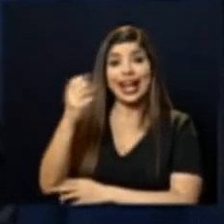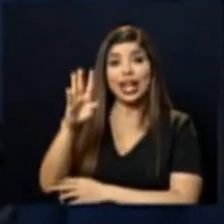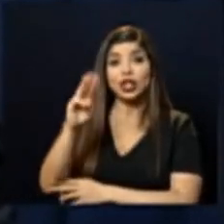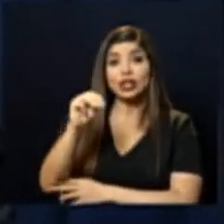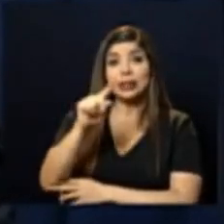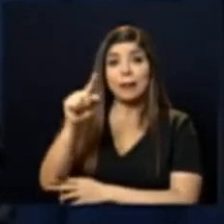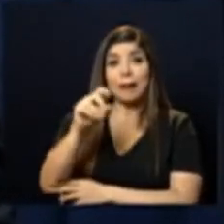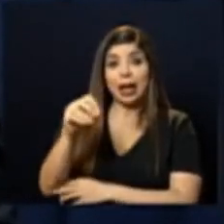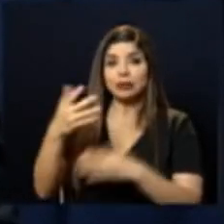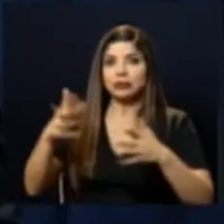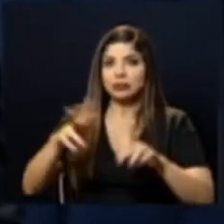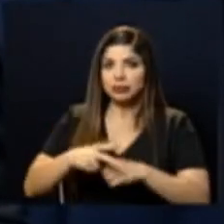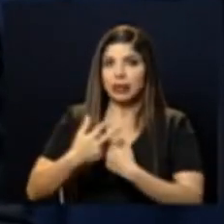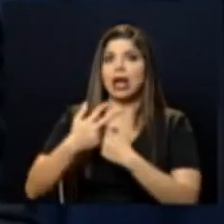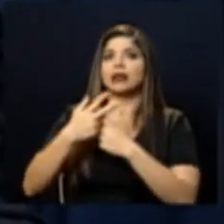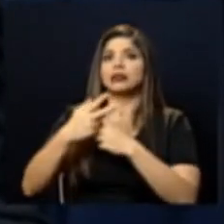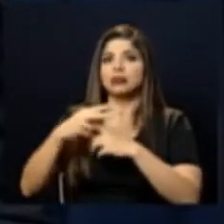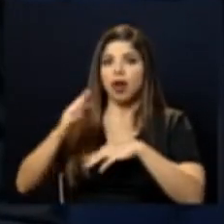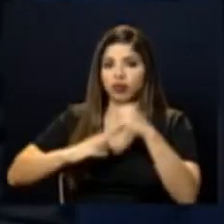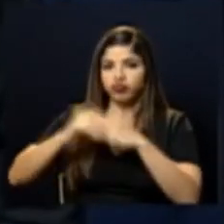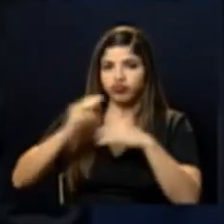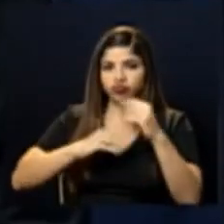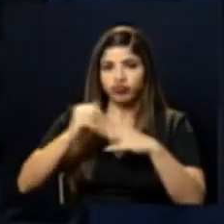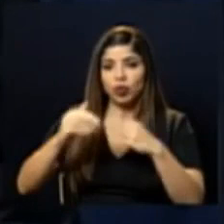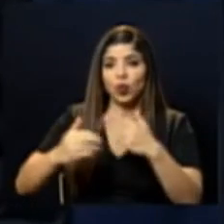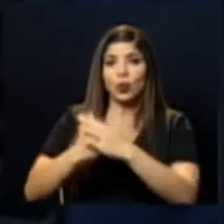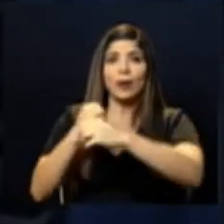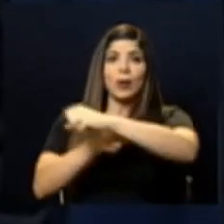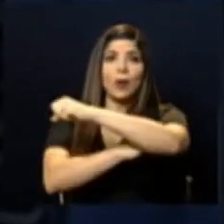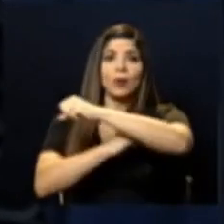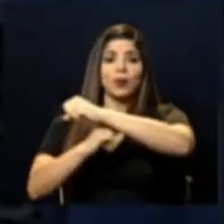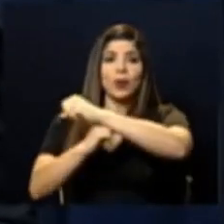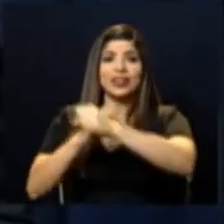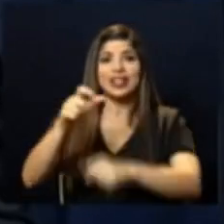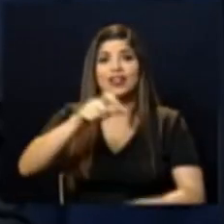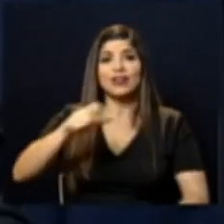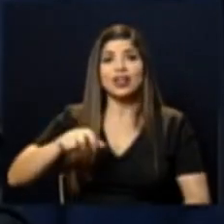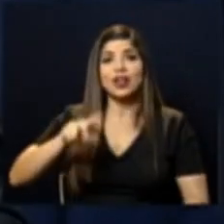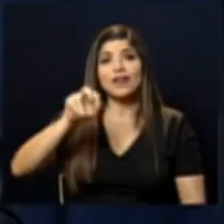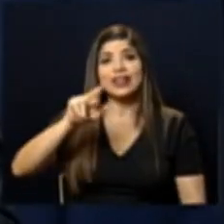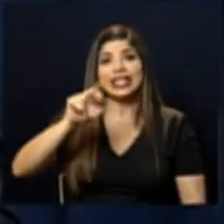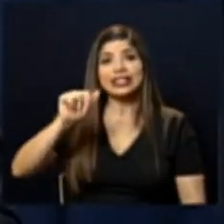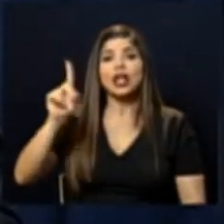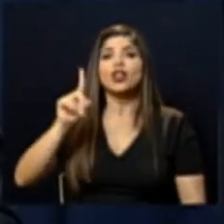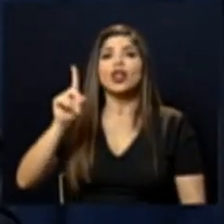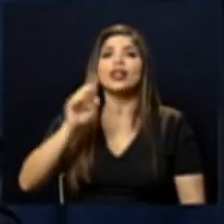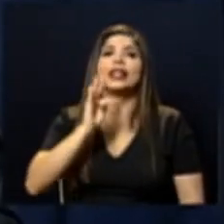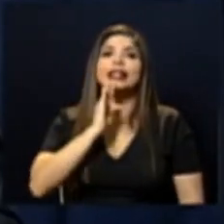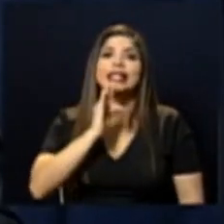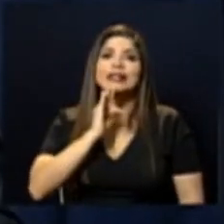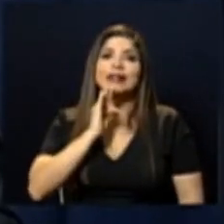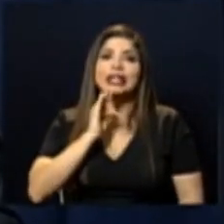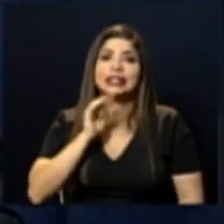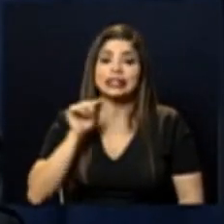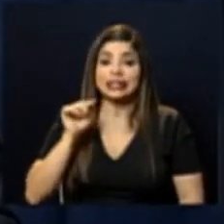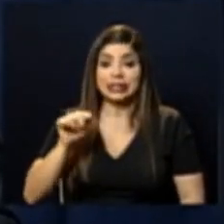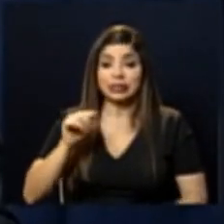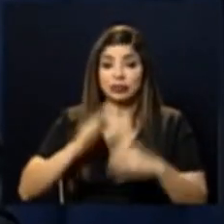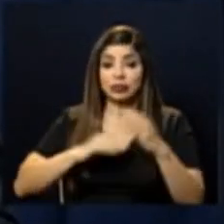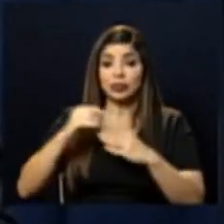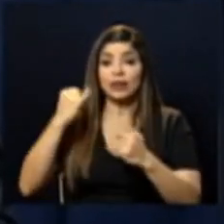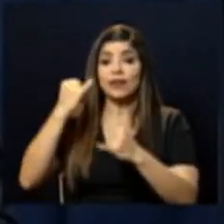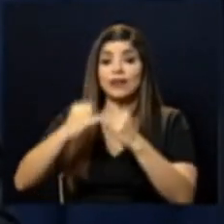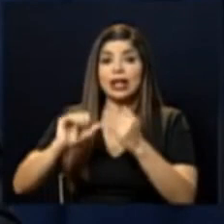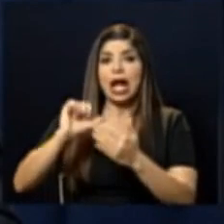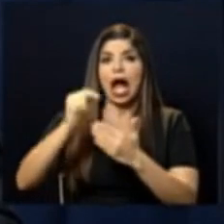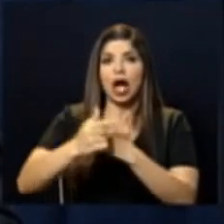de marzo comenzaron los trabajos en el nuevo puente sobre el río Virilla en Tibás, el cual se completará en